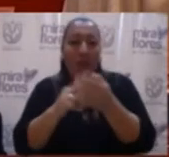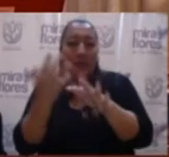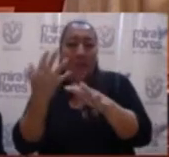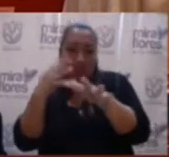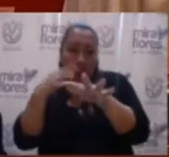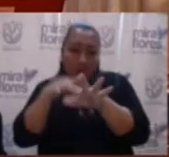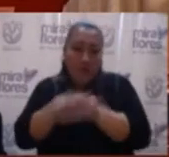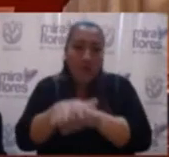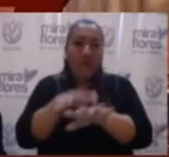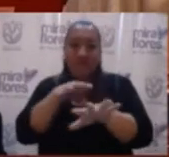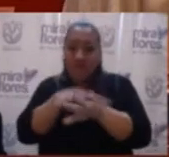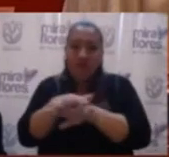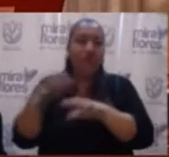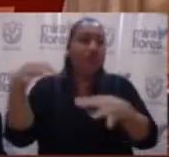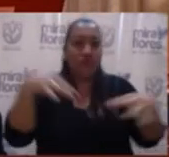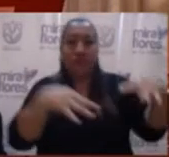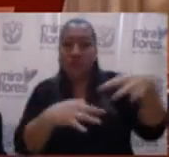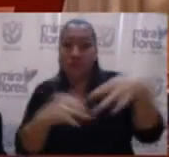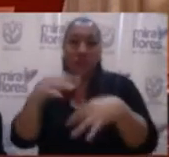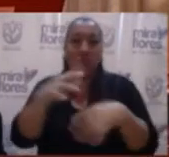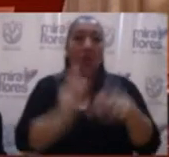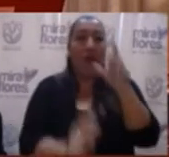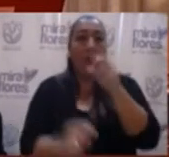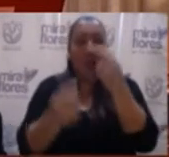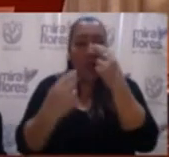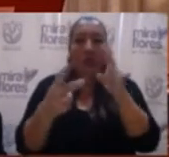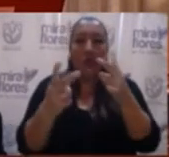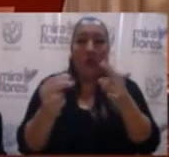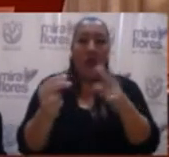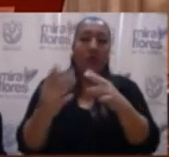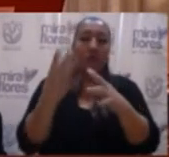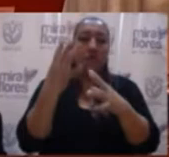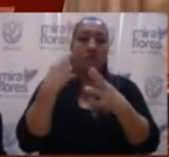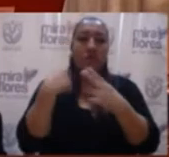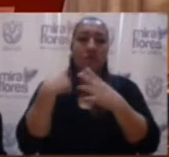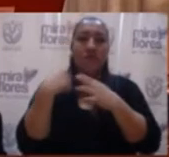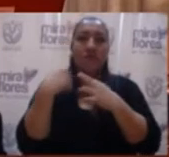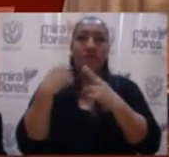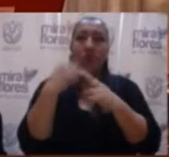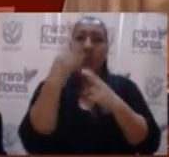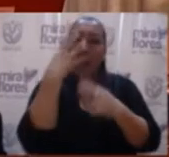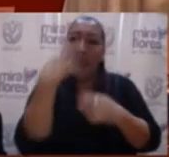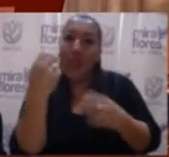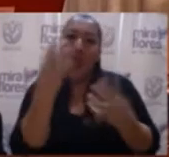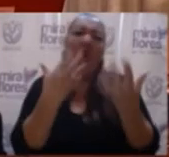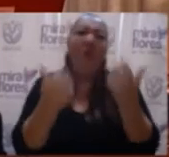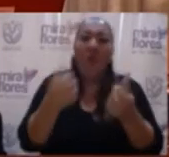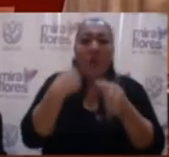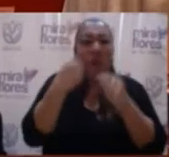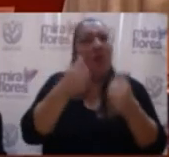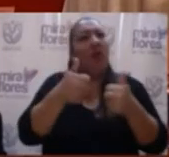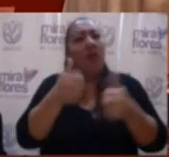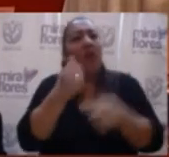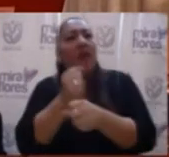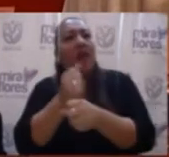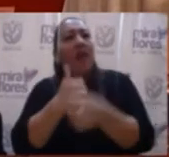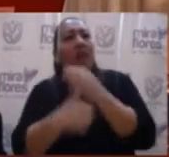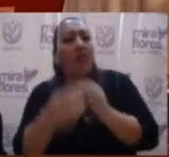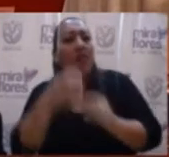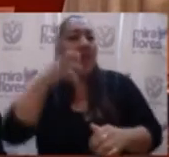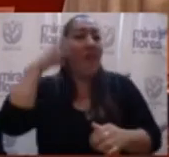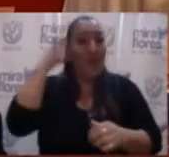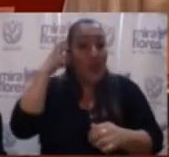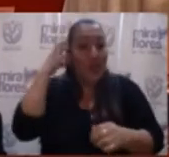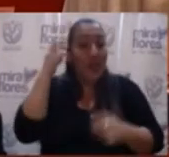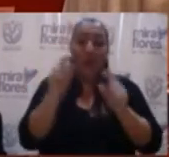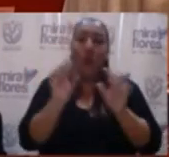más a la gente y cómo hacer que la tecnología esté al servicio de los ciudadanos. Entonces, eso es un poco